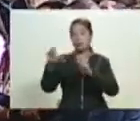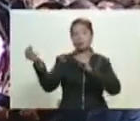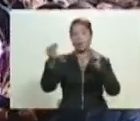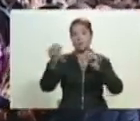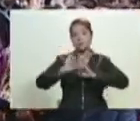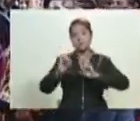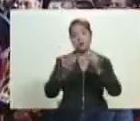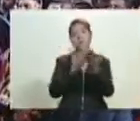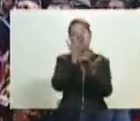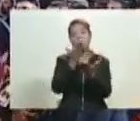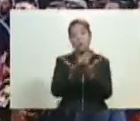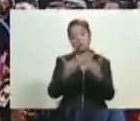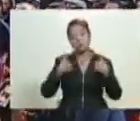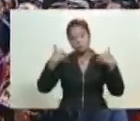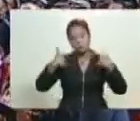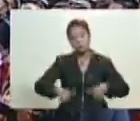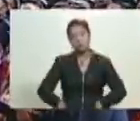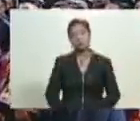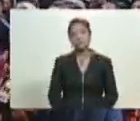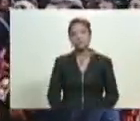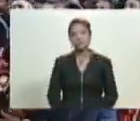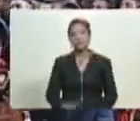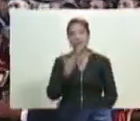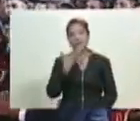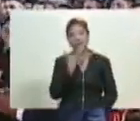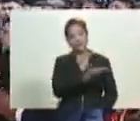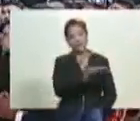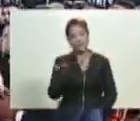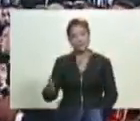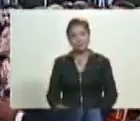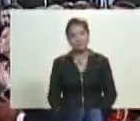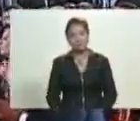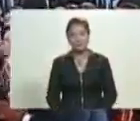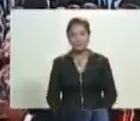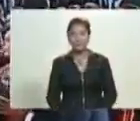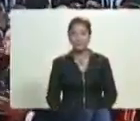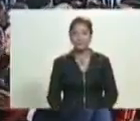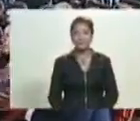esa es la propuesta presentada. Muchas gracias a todos, camaradas.